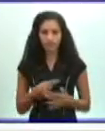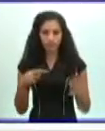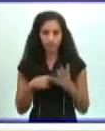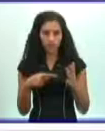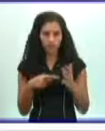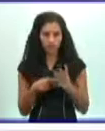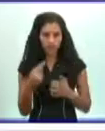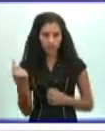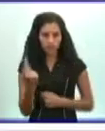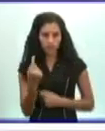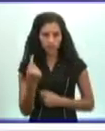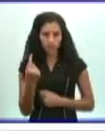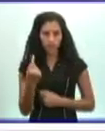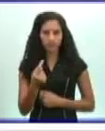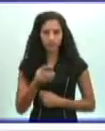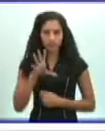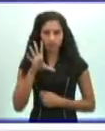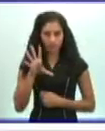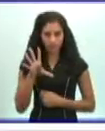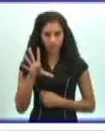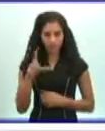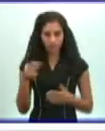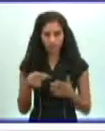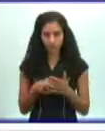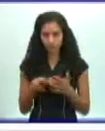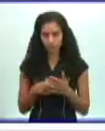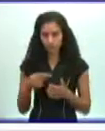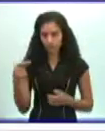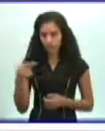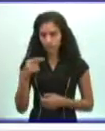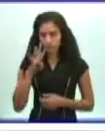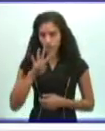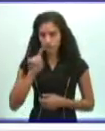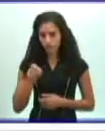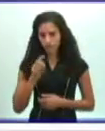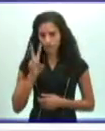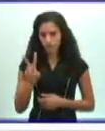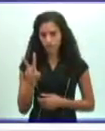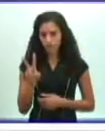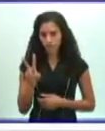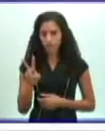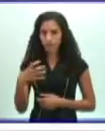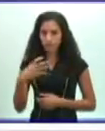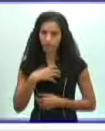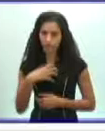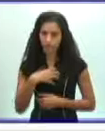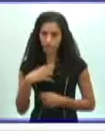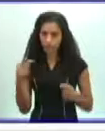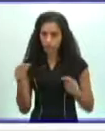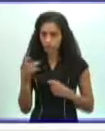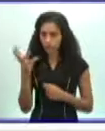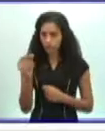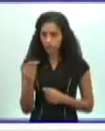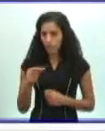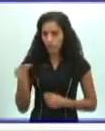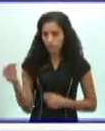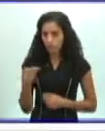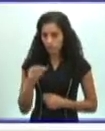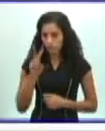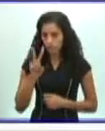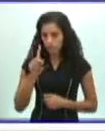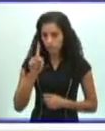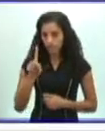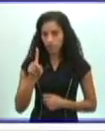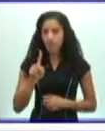multiplicamos primeramente 5 por menos 4,2, obtendríamos menos 21 y